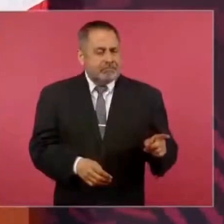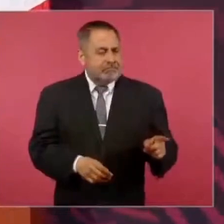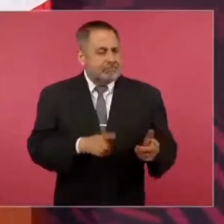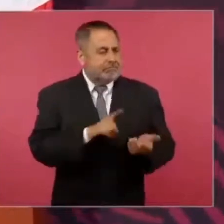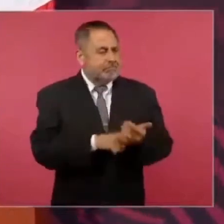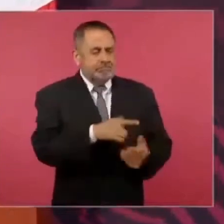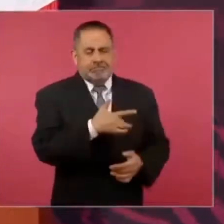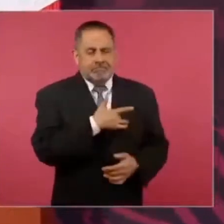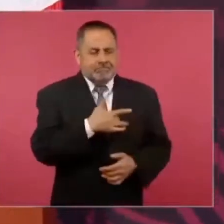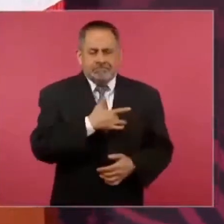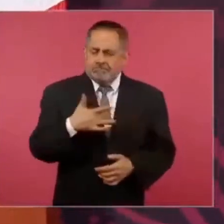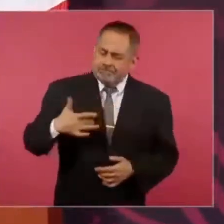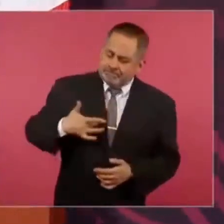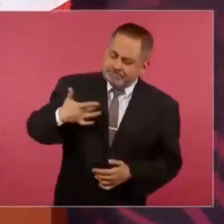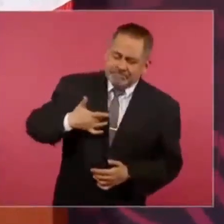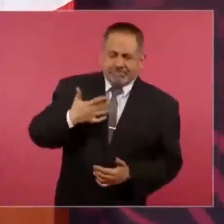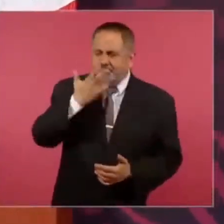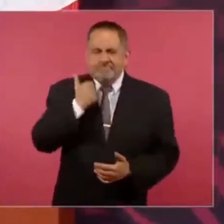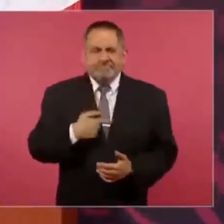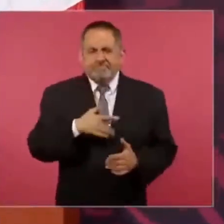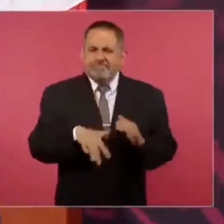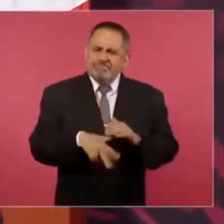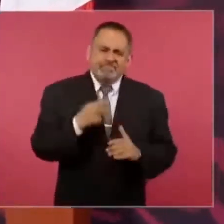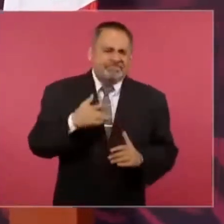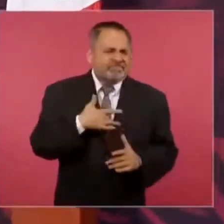es la hipocresía, o sea,